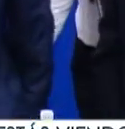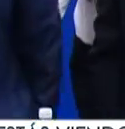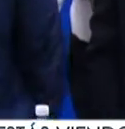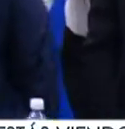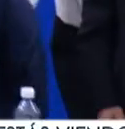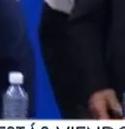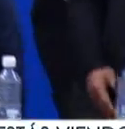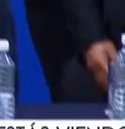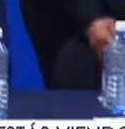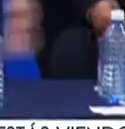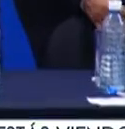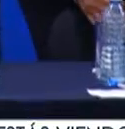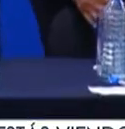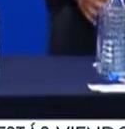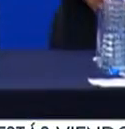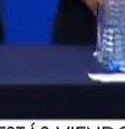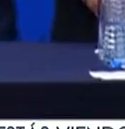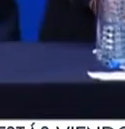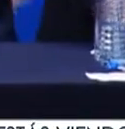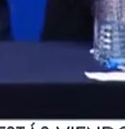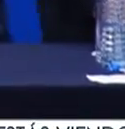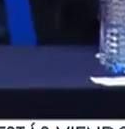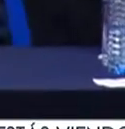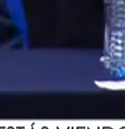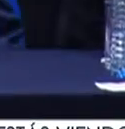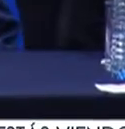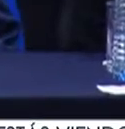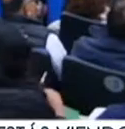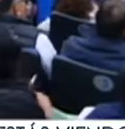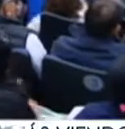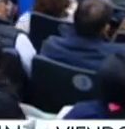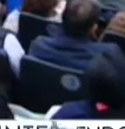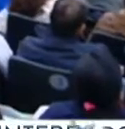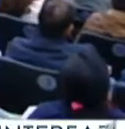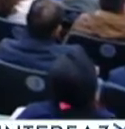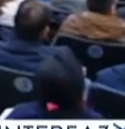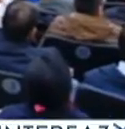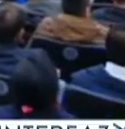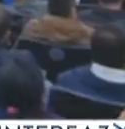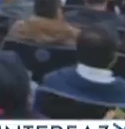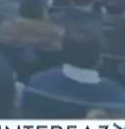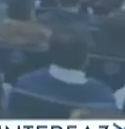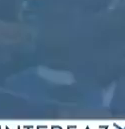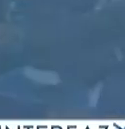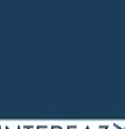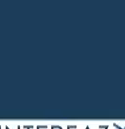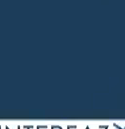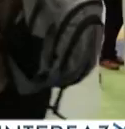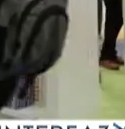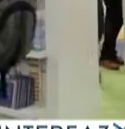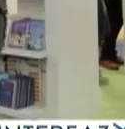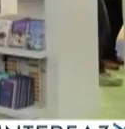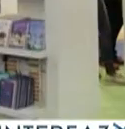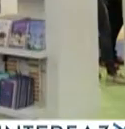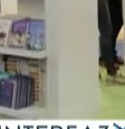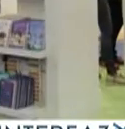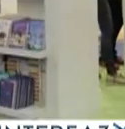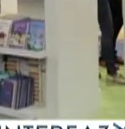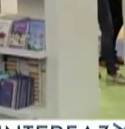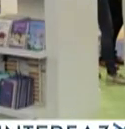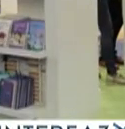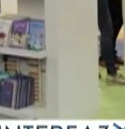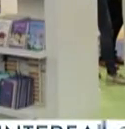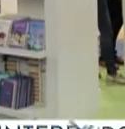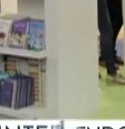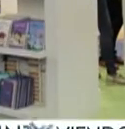Estatal Participativa por un Acuerdo Nacional sobre la Educación que se llevó a cabo en el estado de Morelos. Y la UNAM nos hablará